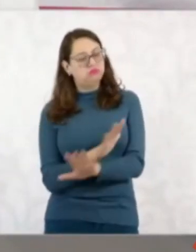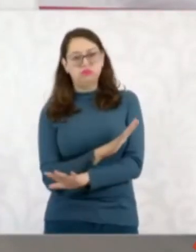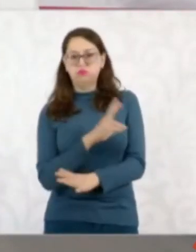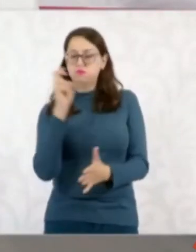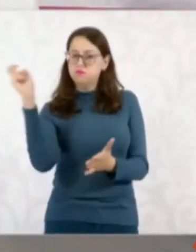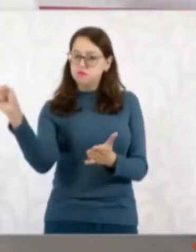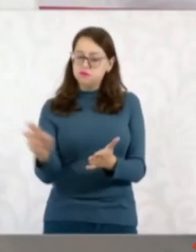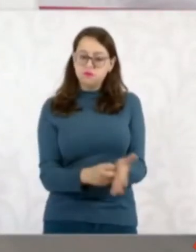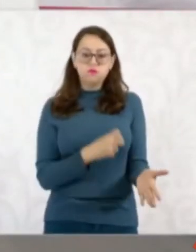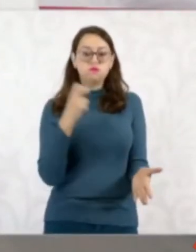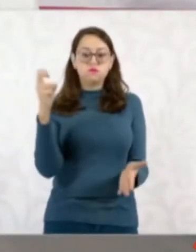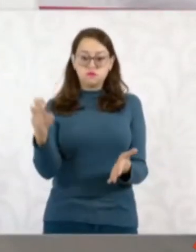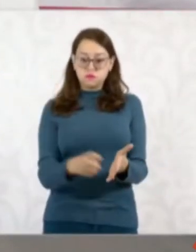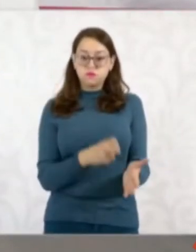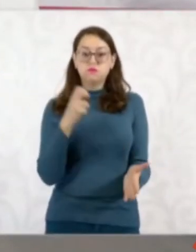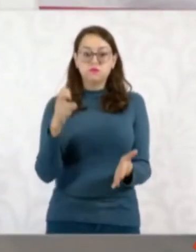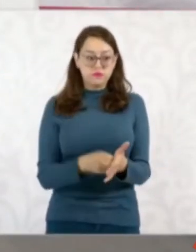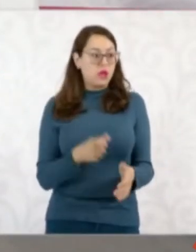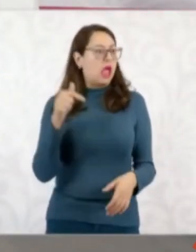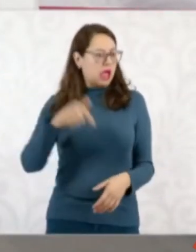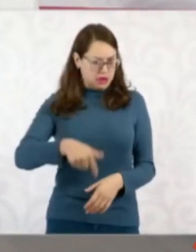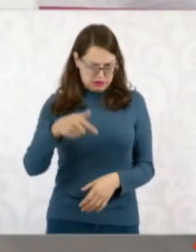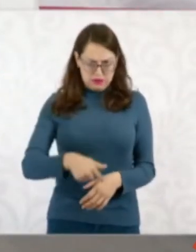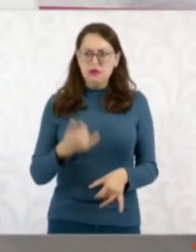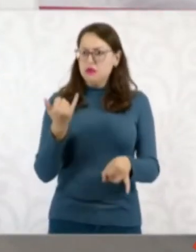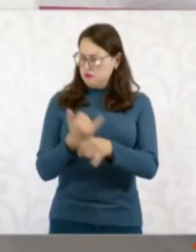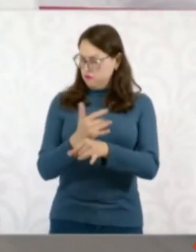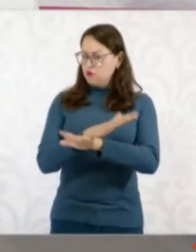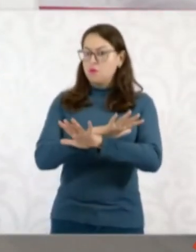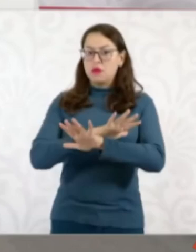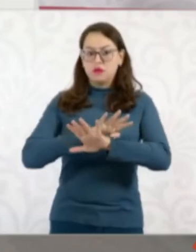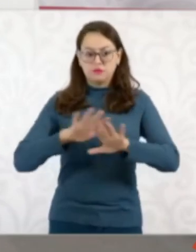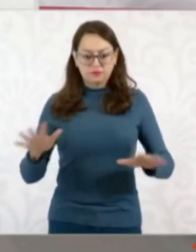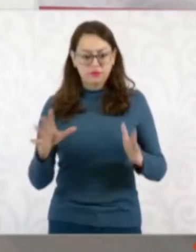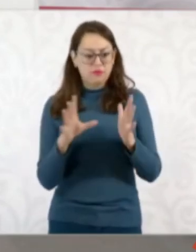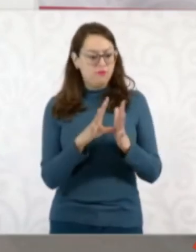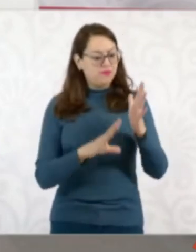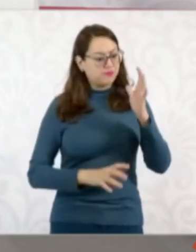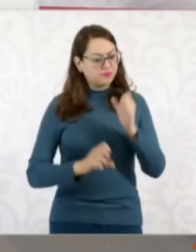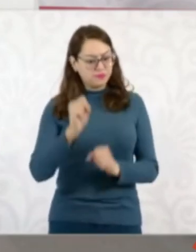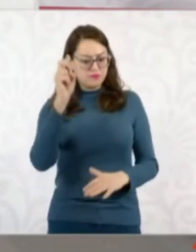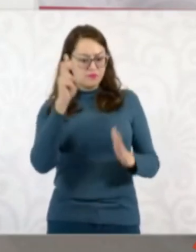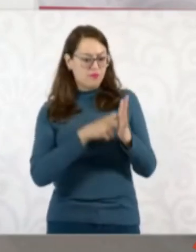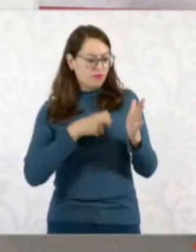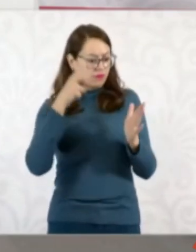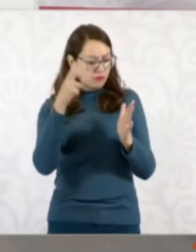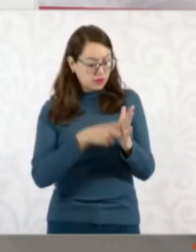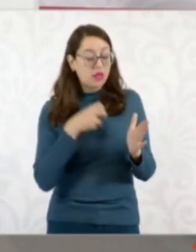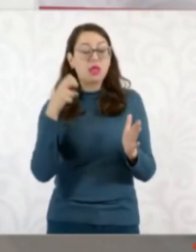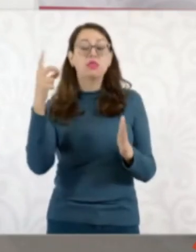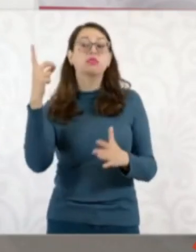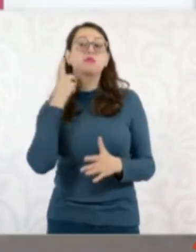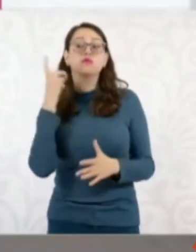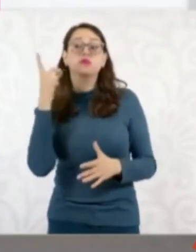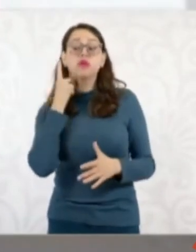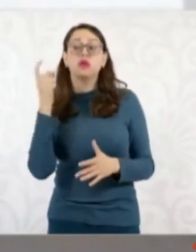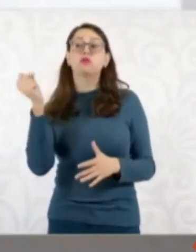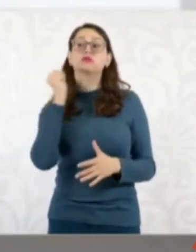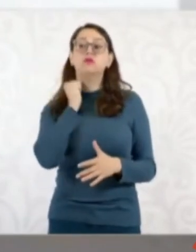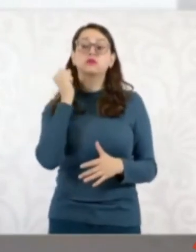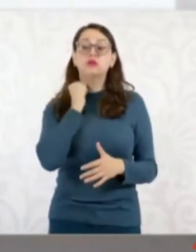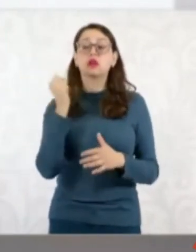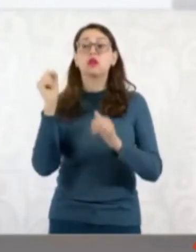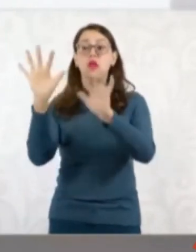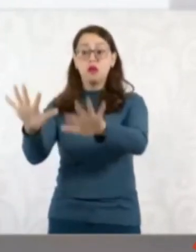fue informado, se reforma la Constitución y se faculta al Congreso para poder emitir una